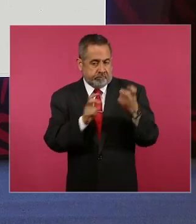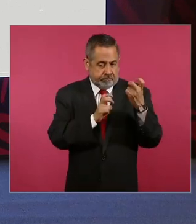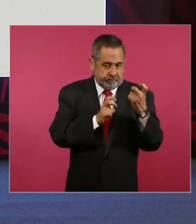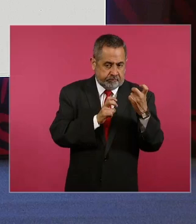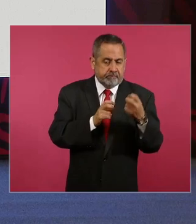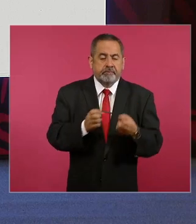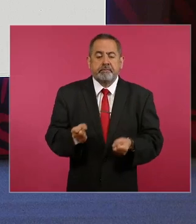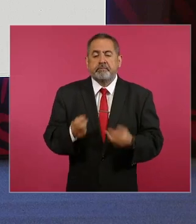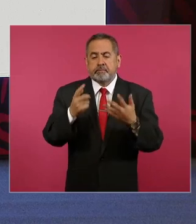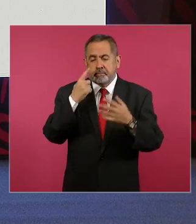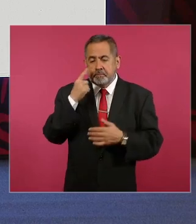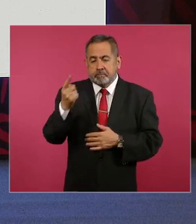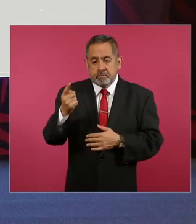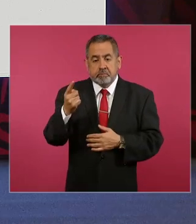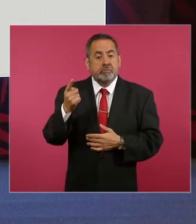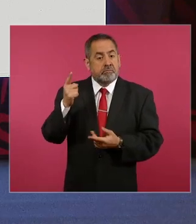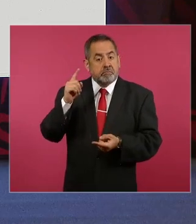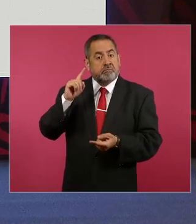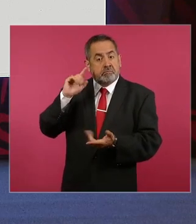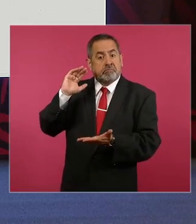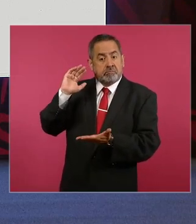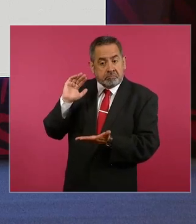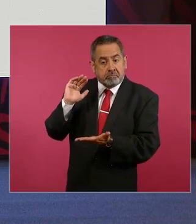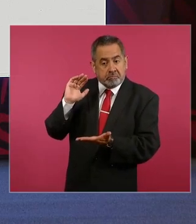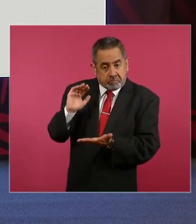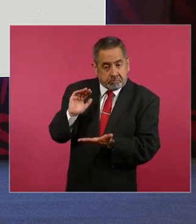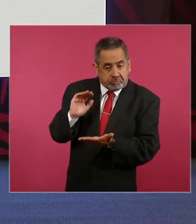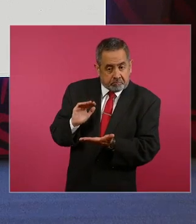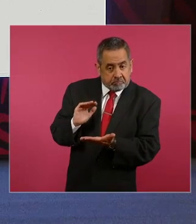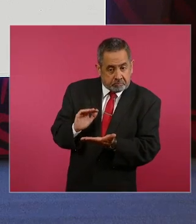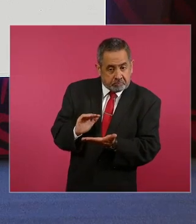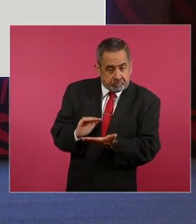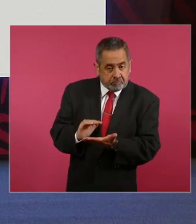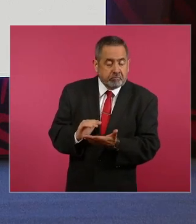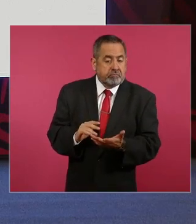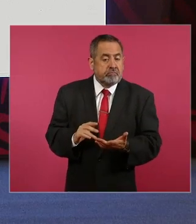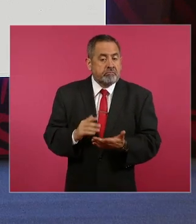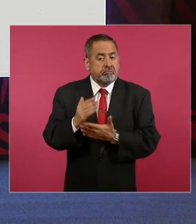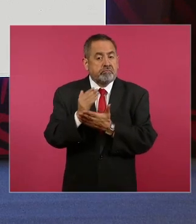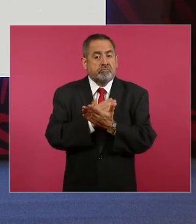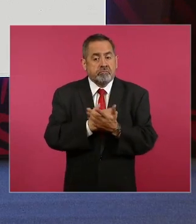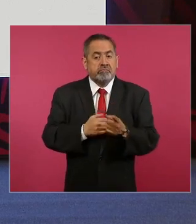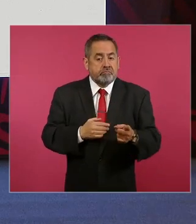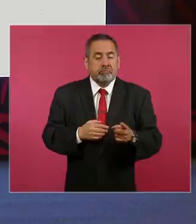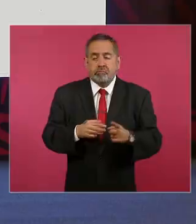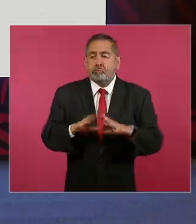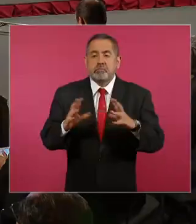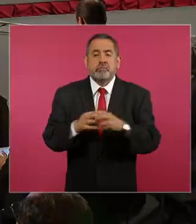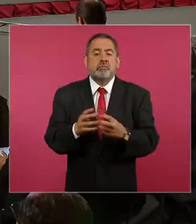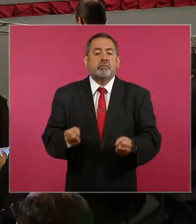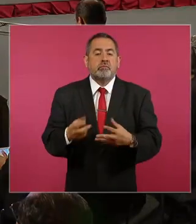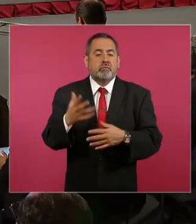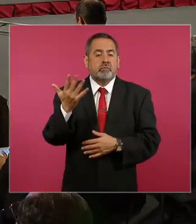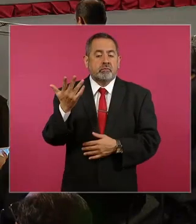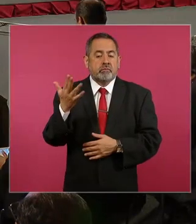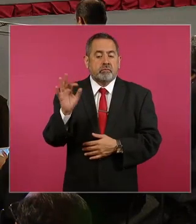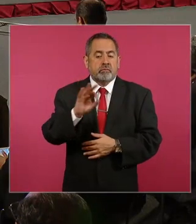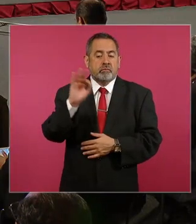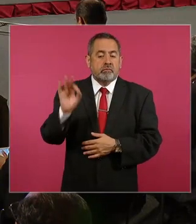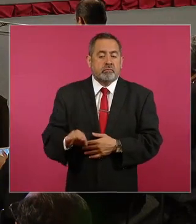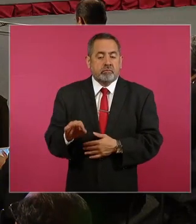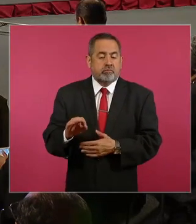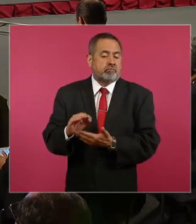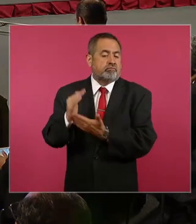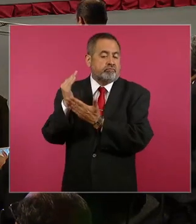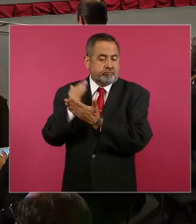claramente cómo ha venido a la baja este delito que alcanza una reducción de 50 por ciento